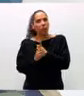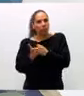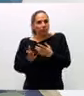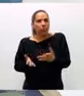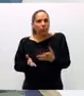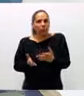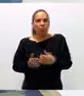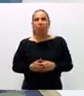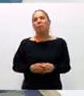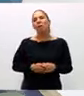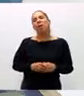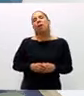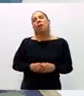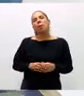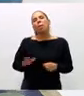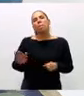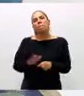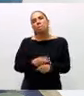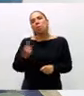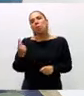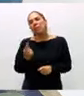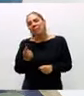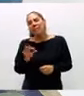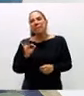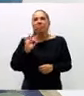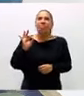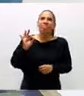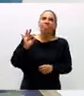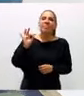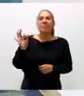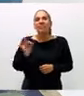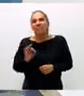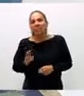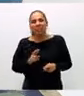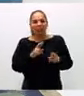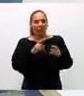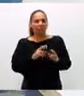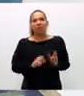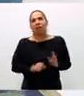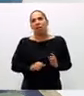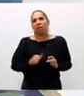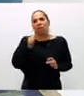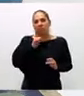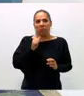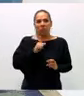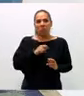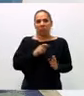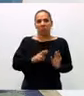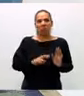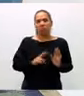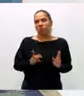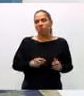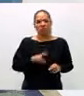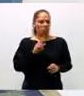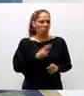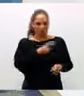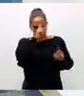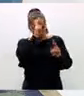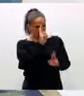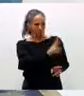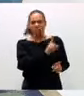algunos docentes de prohibir jugar el fútbol es algo que también pasa con frecuencia.